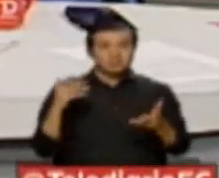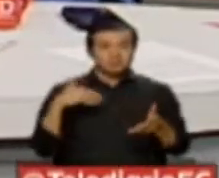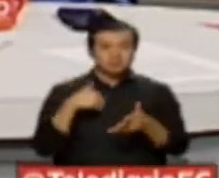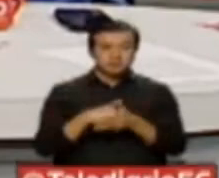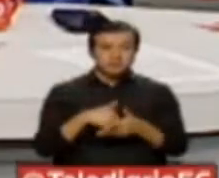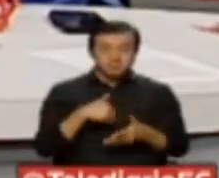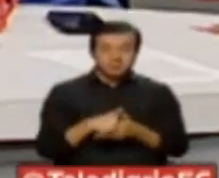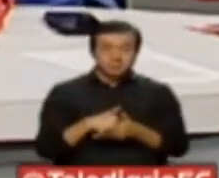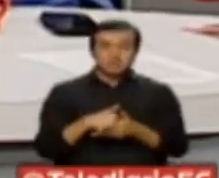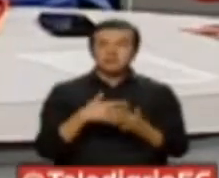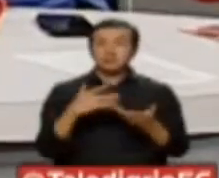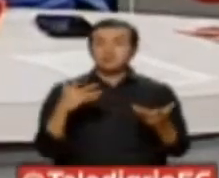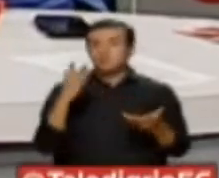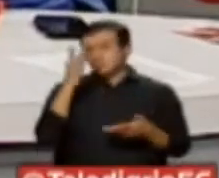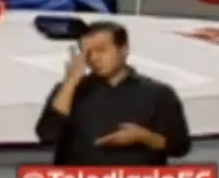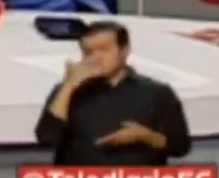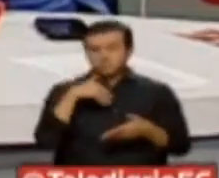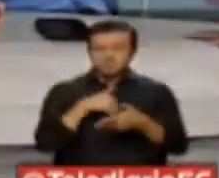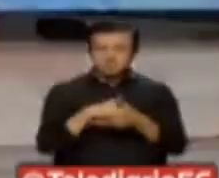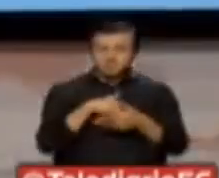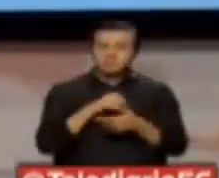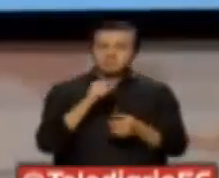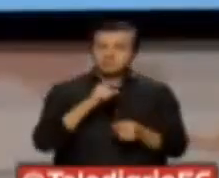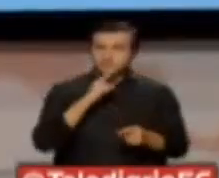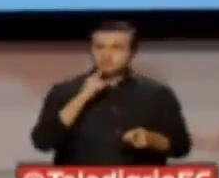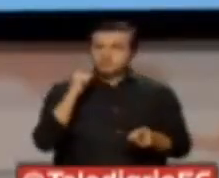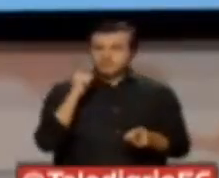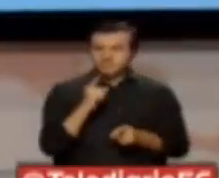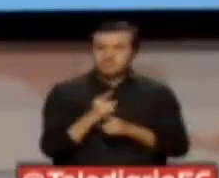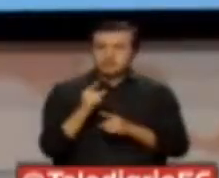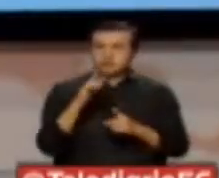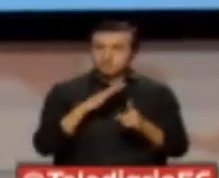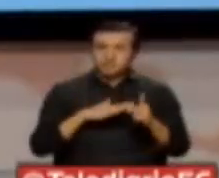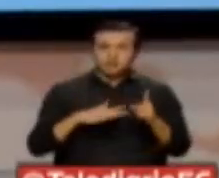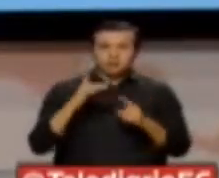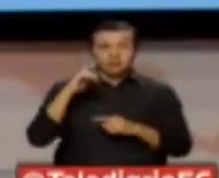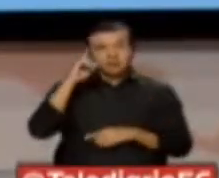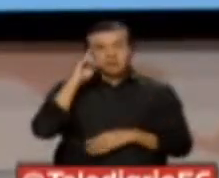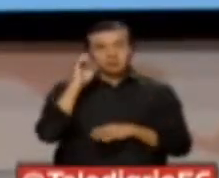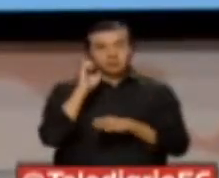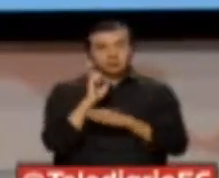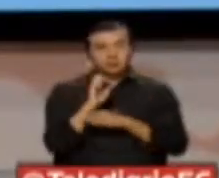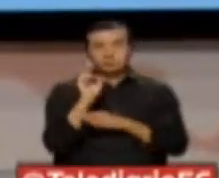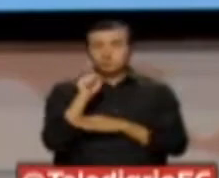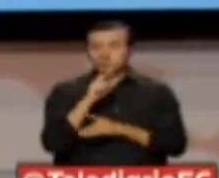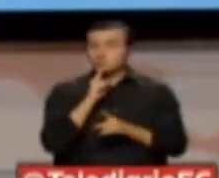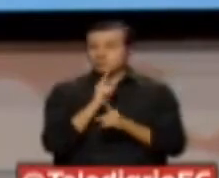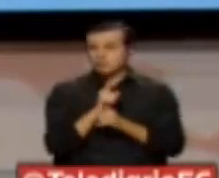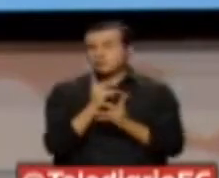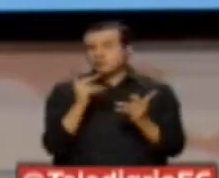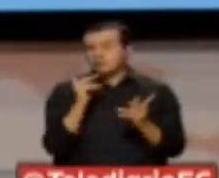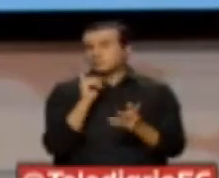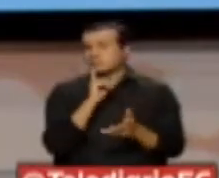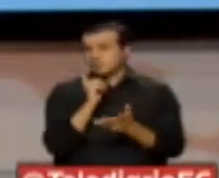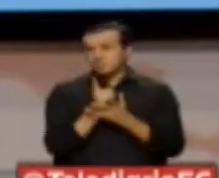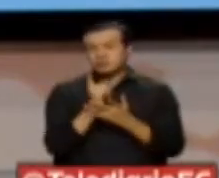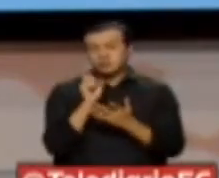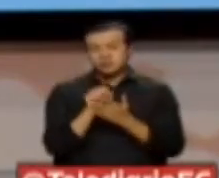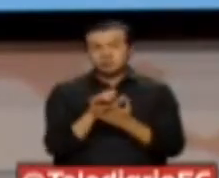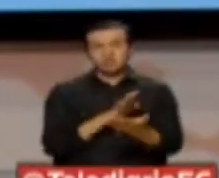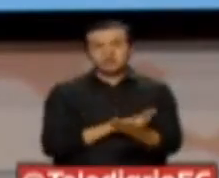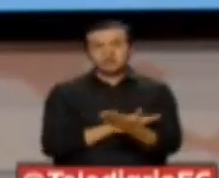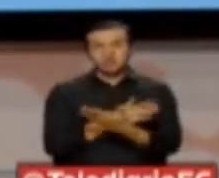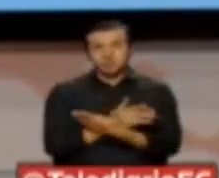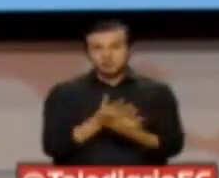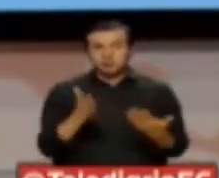inversión extranjera si bien es cierto si no es cierto nosotros desde el gobierno nacional podemos adjudicar proyectos